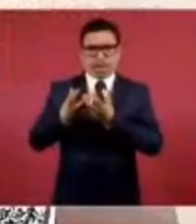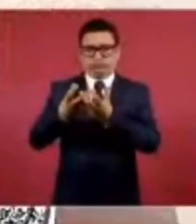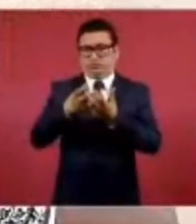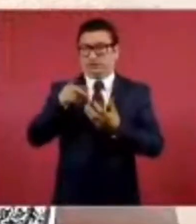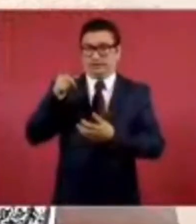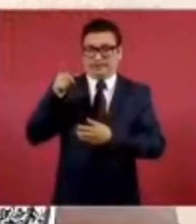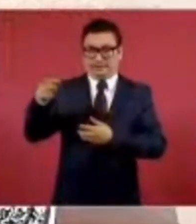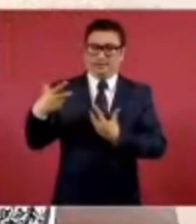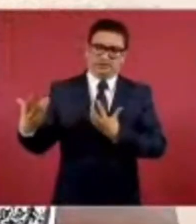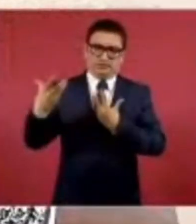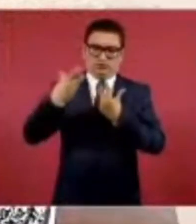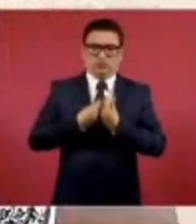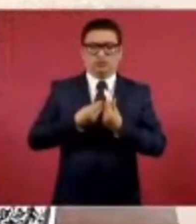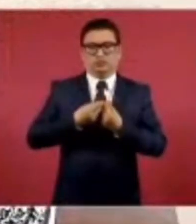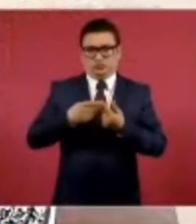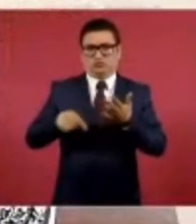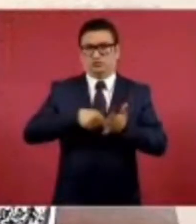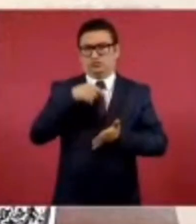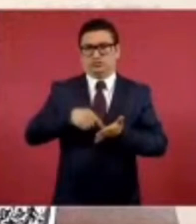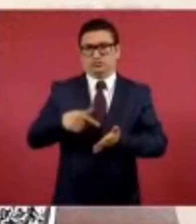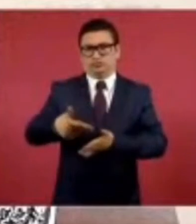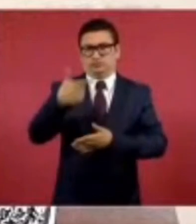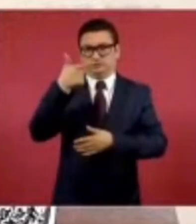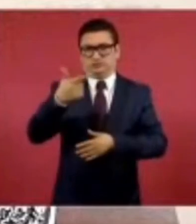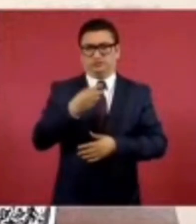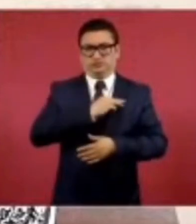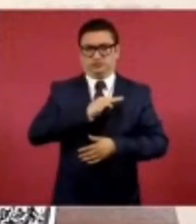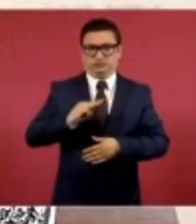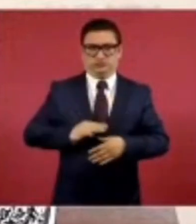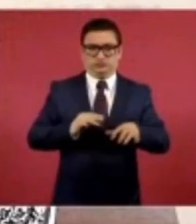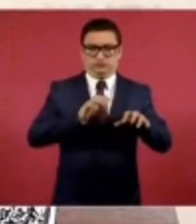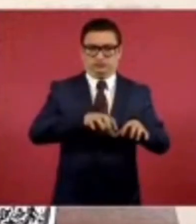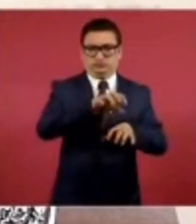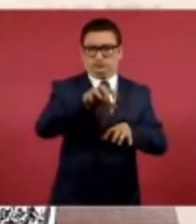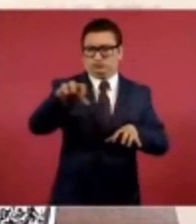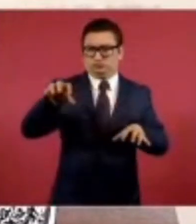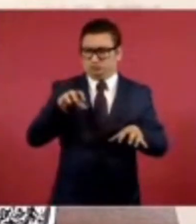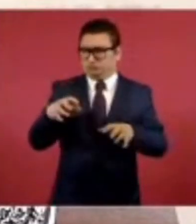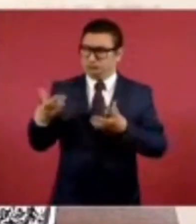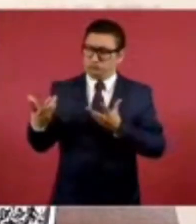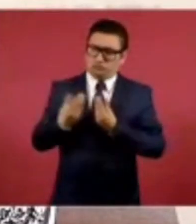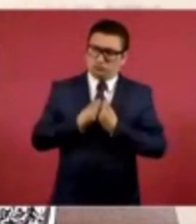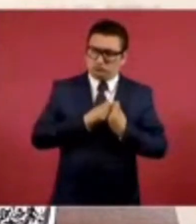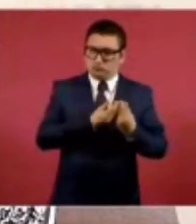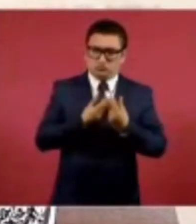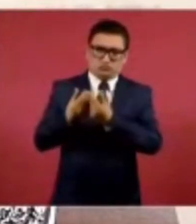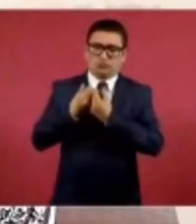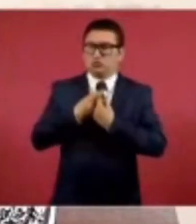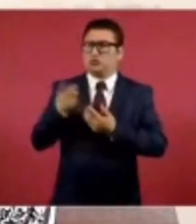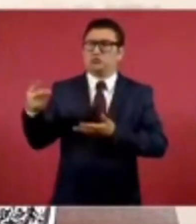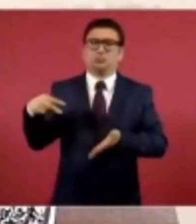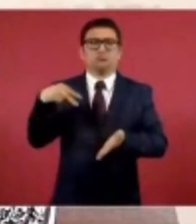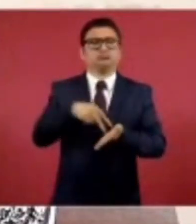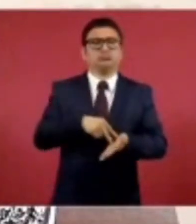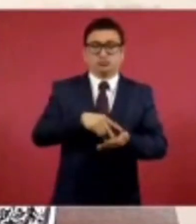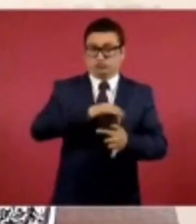a los siete municipios y es aceptada